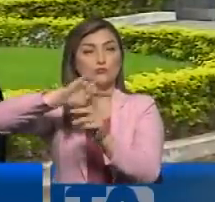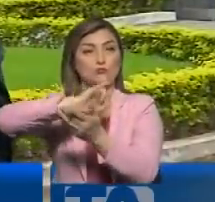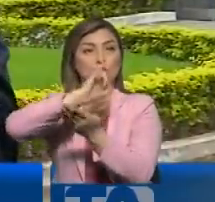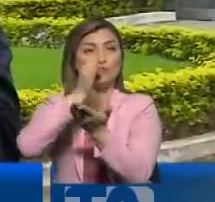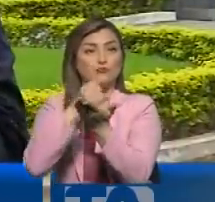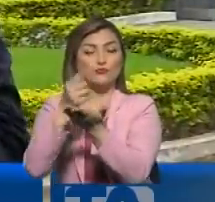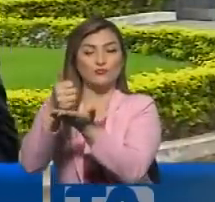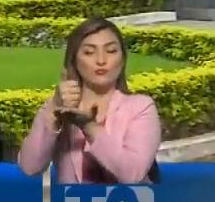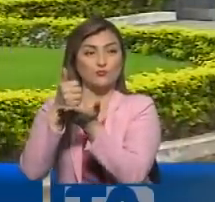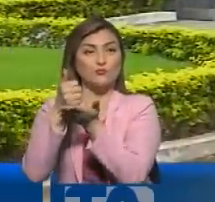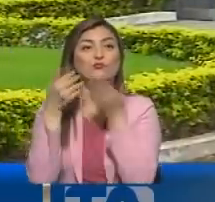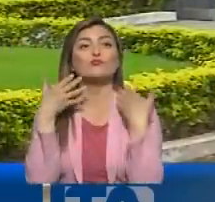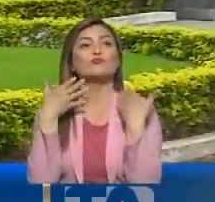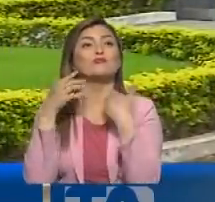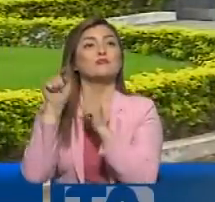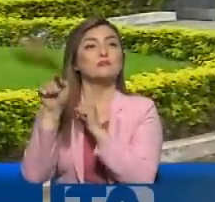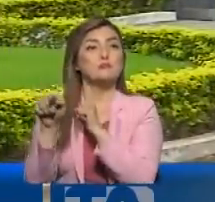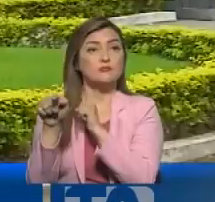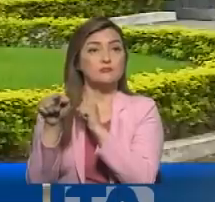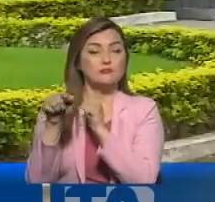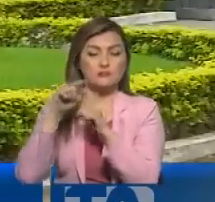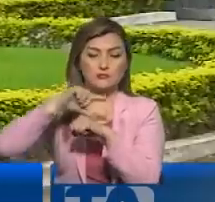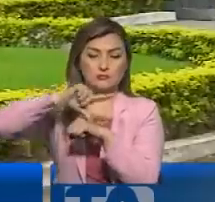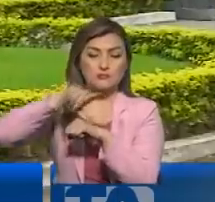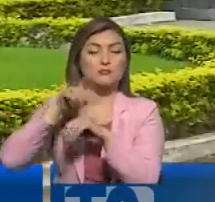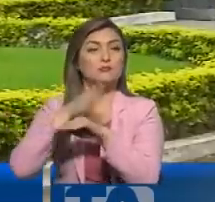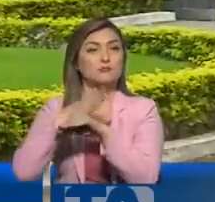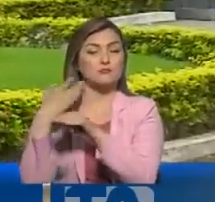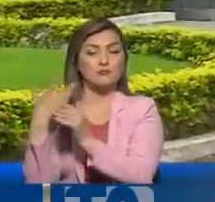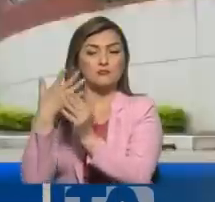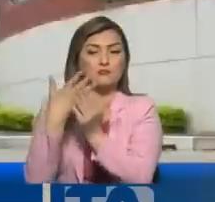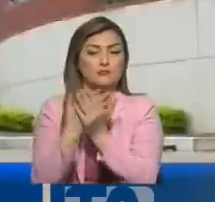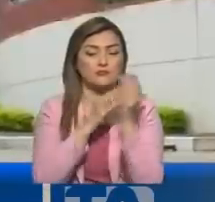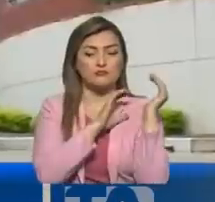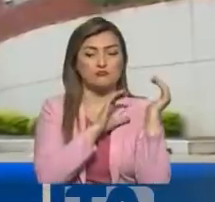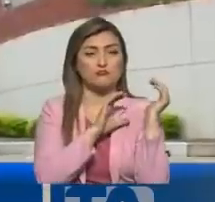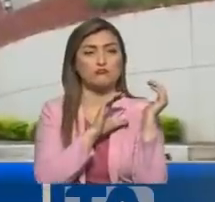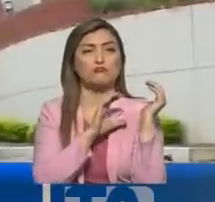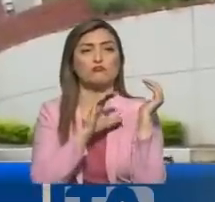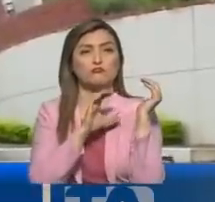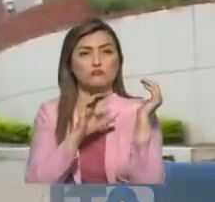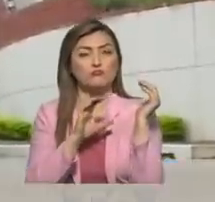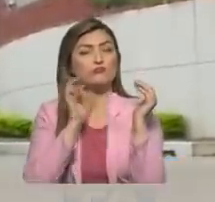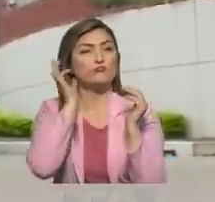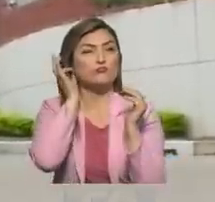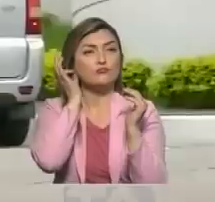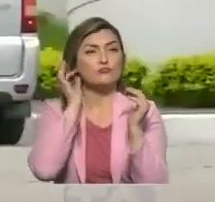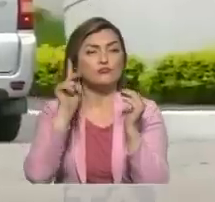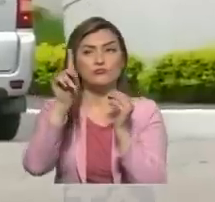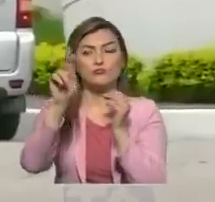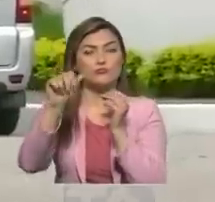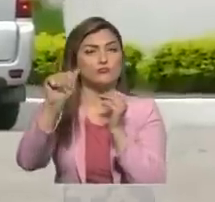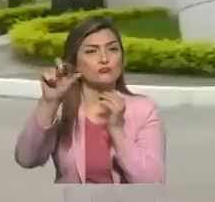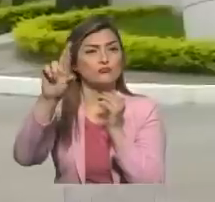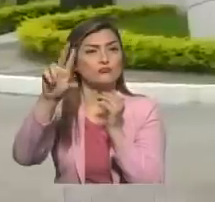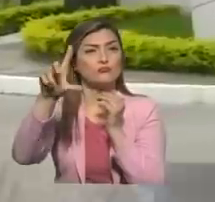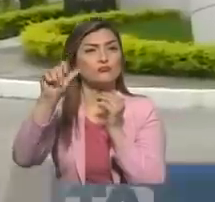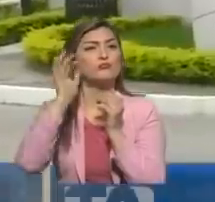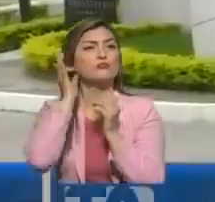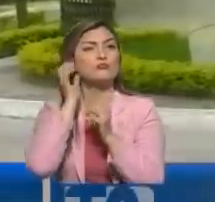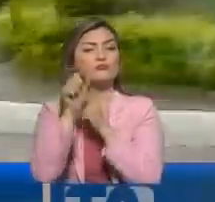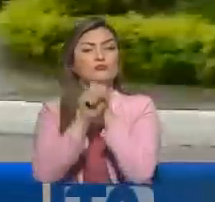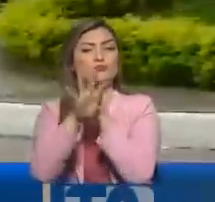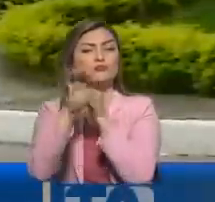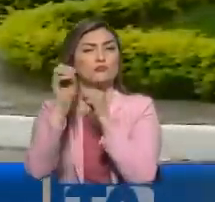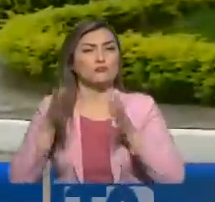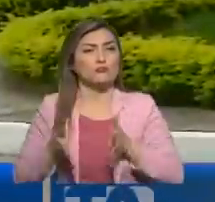de Beneficencia de Guayaquil, donde hace apenas minutos llegaron los restos mortales de Carla Cecilia Rochetti León, la mujer de 40 años